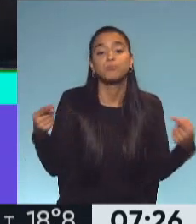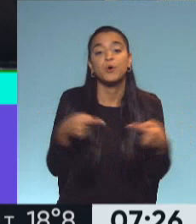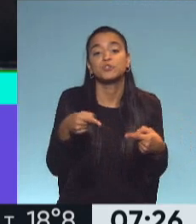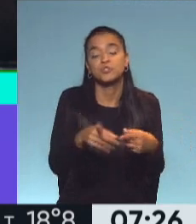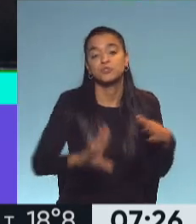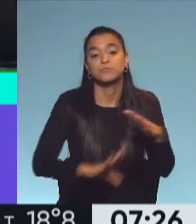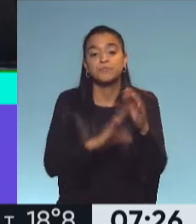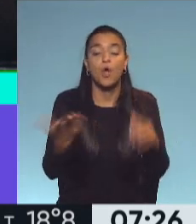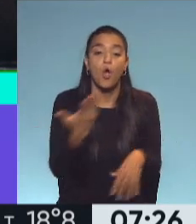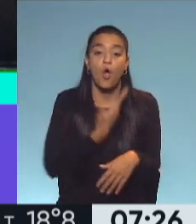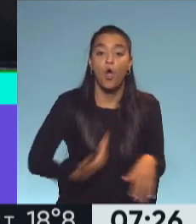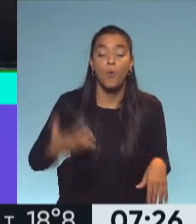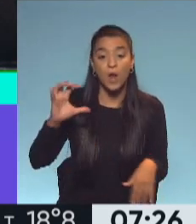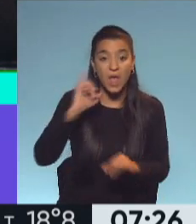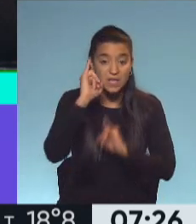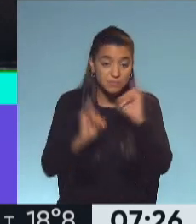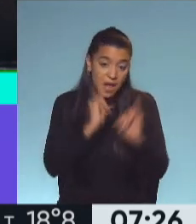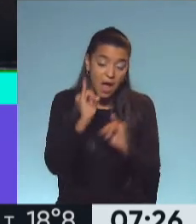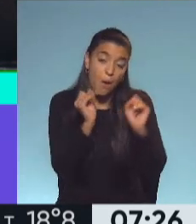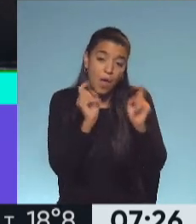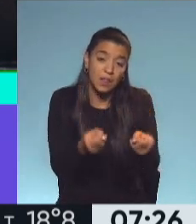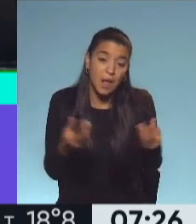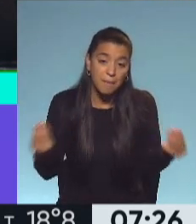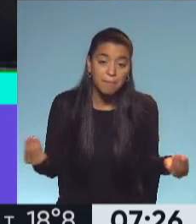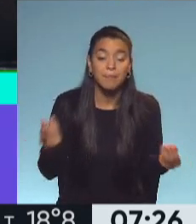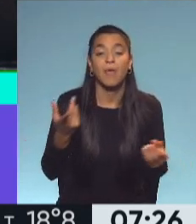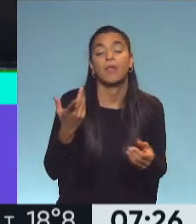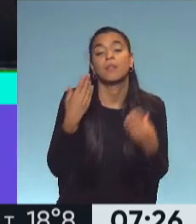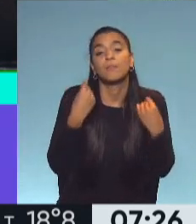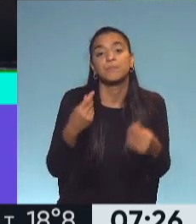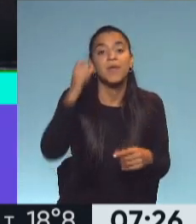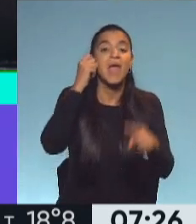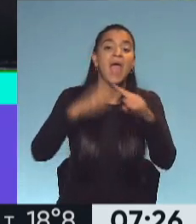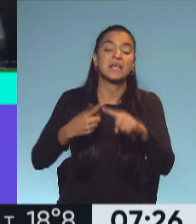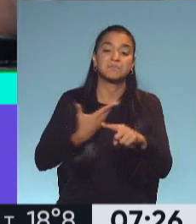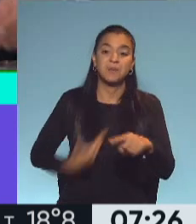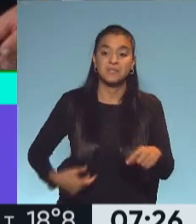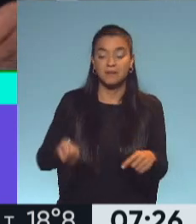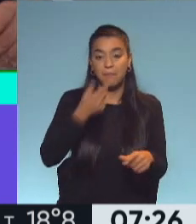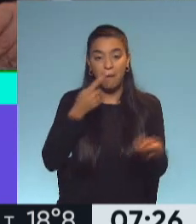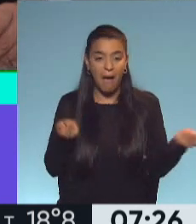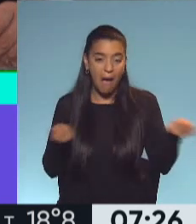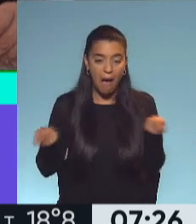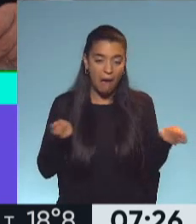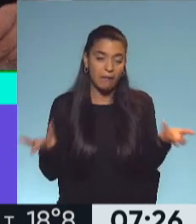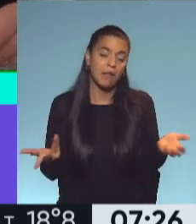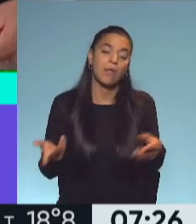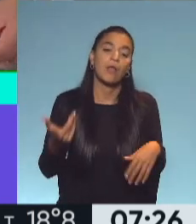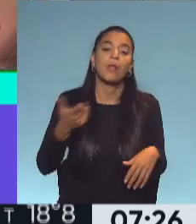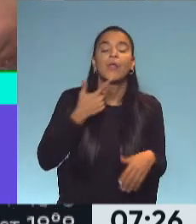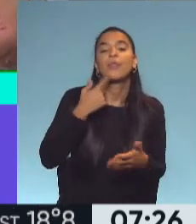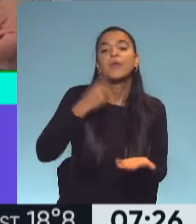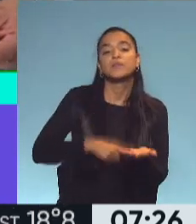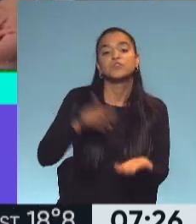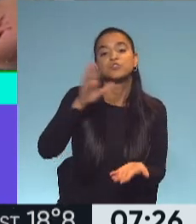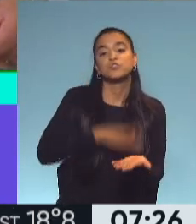El gobernador lo explicaba, que tenía que ver también con la conducción del expresidente Macri, etcétera, que toman decisiones sobre la